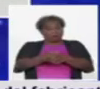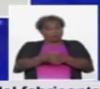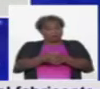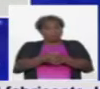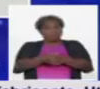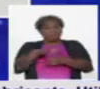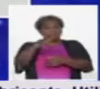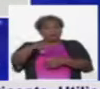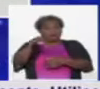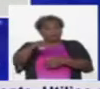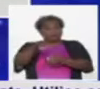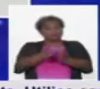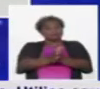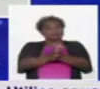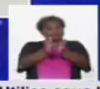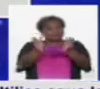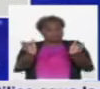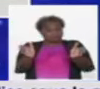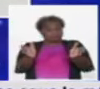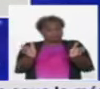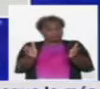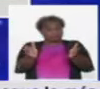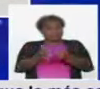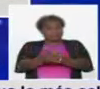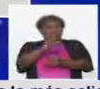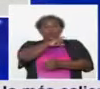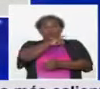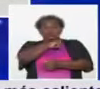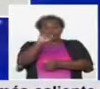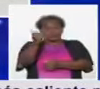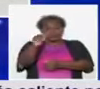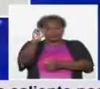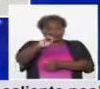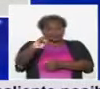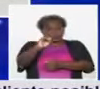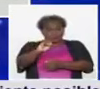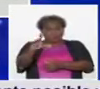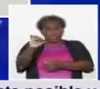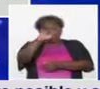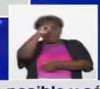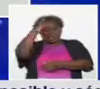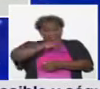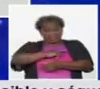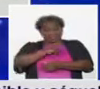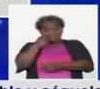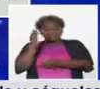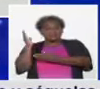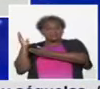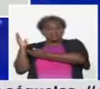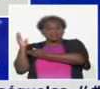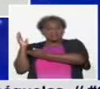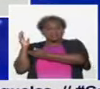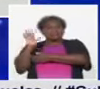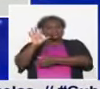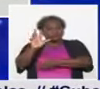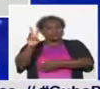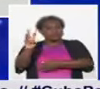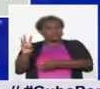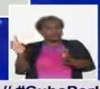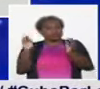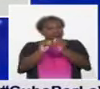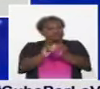Marianao, San Miguel del Padrón, Cotorro, 10 de octubre y La Lisa. Ahí se concentra el